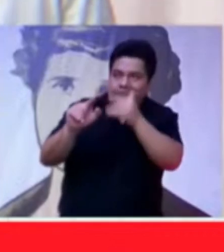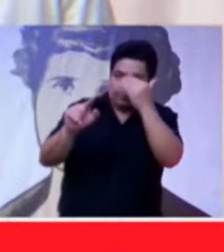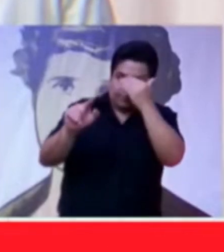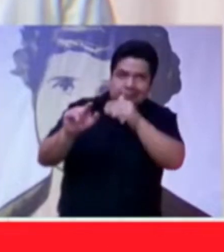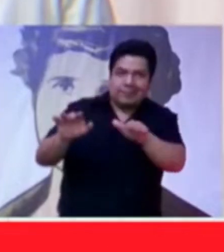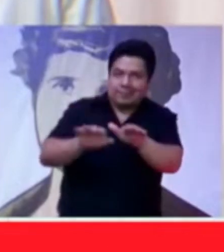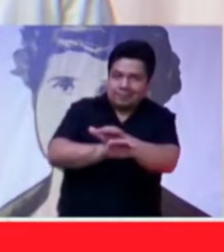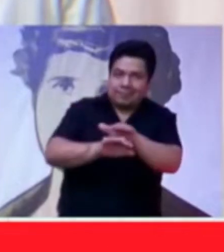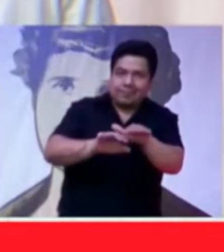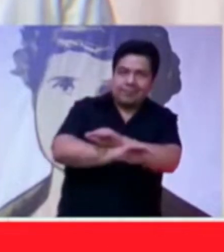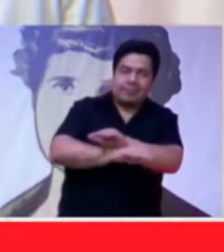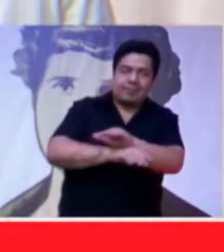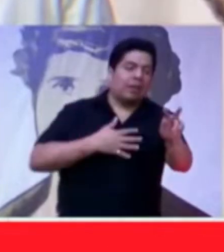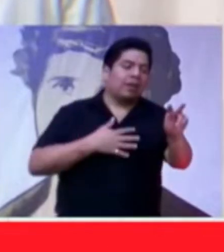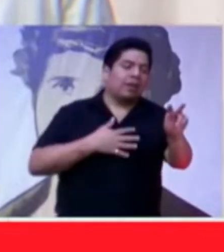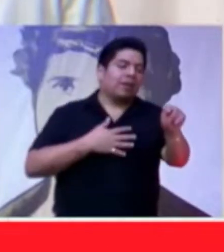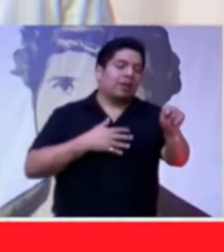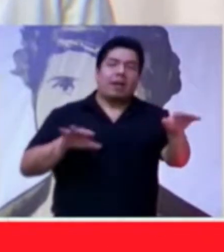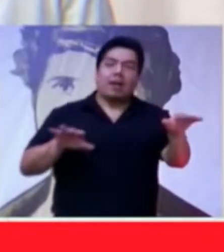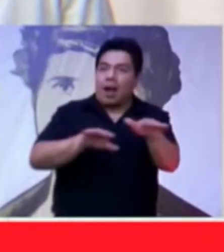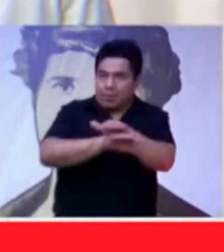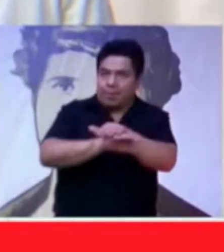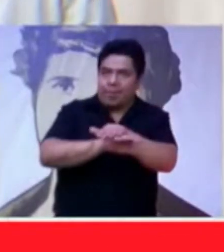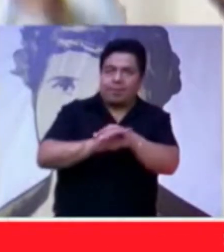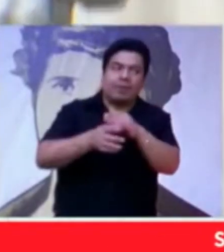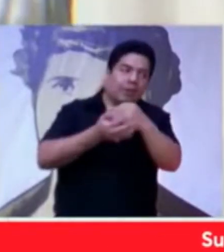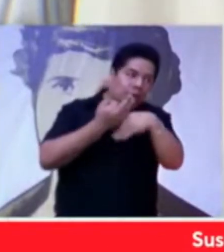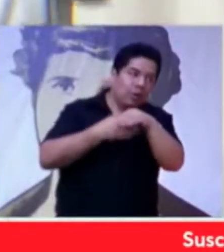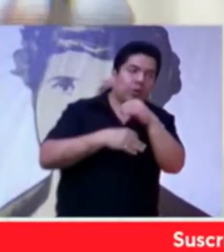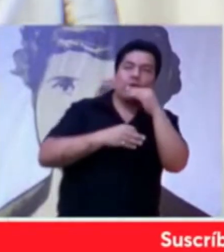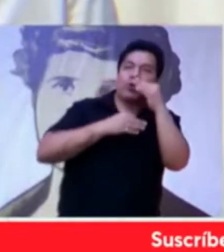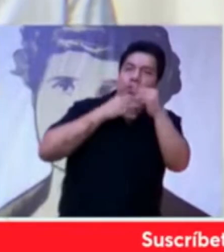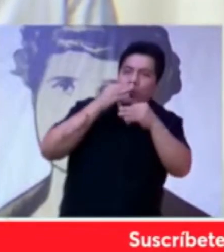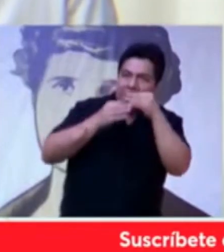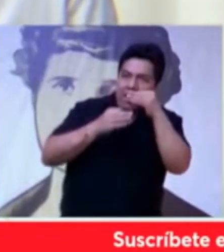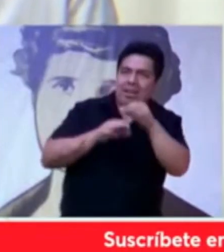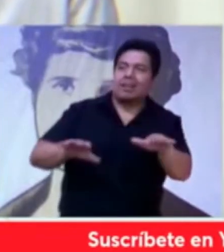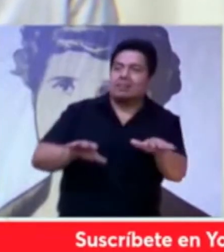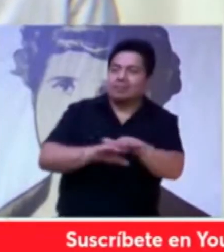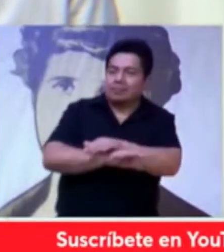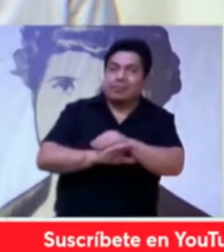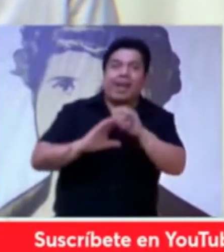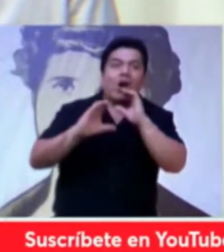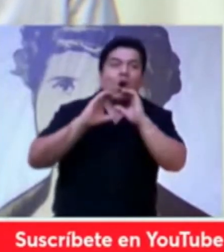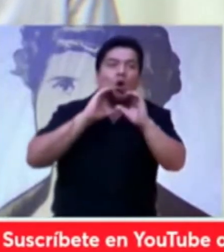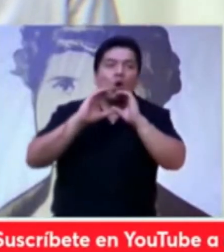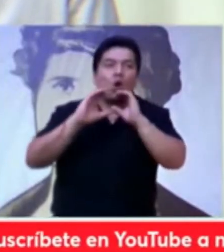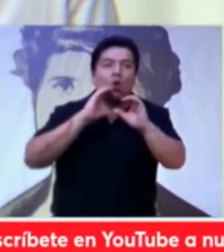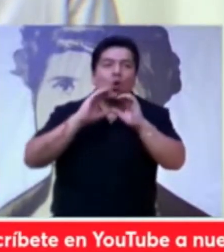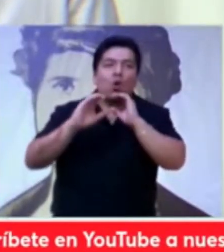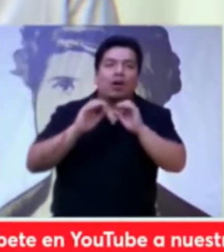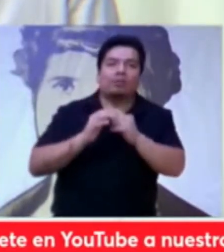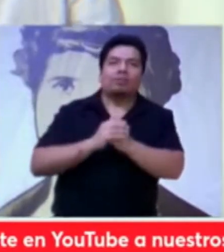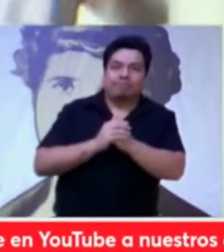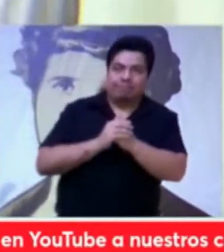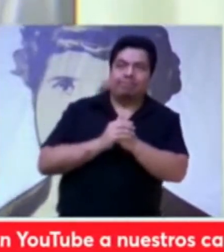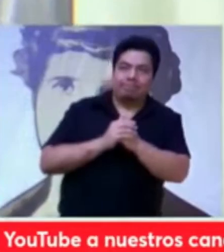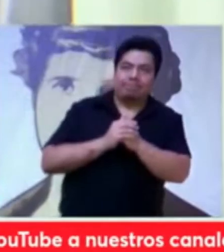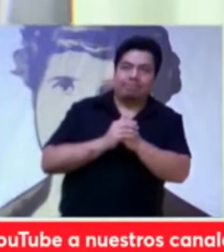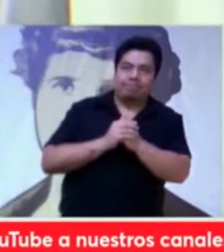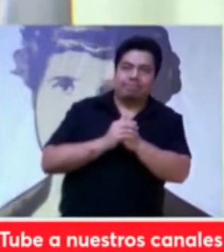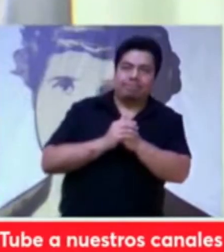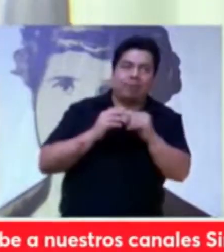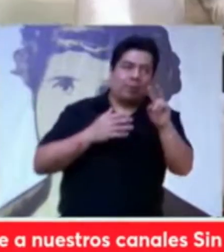de de ver la televisión de ver de ver de ver las noticias observar el mundo de la comunicación sí